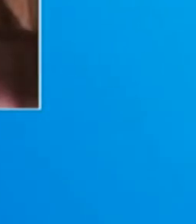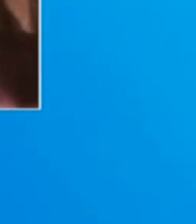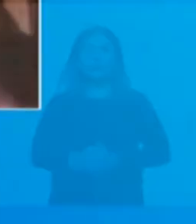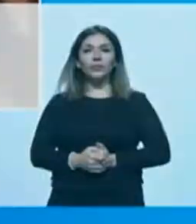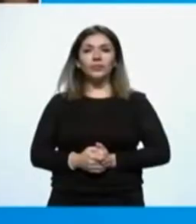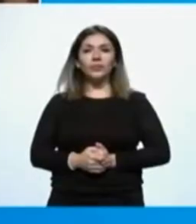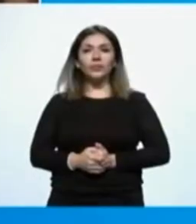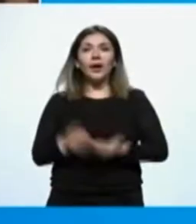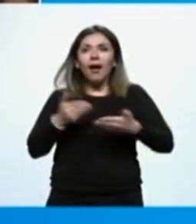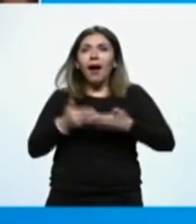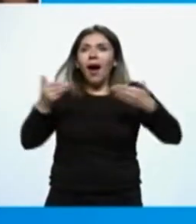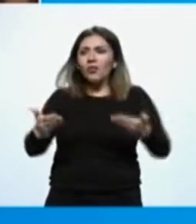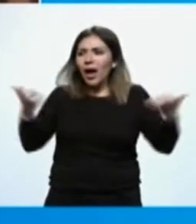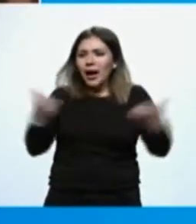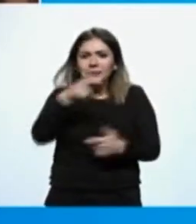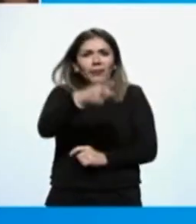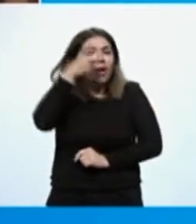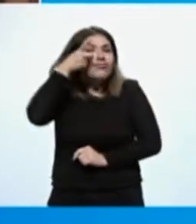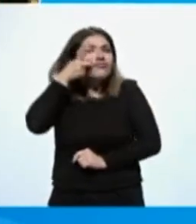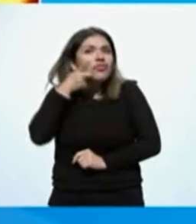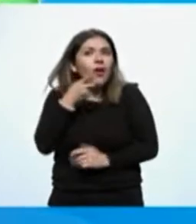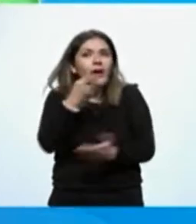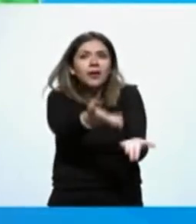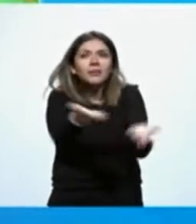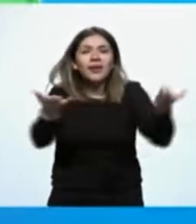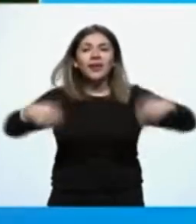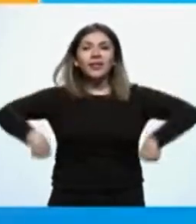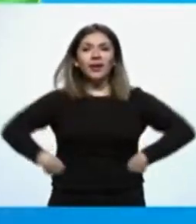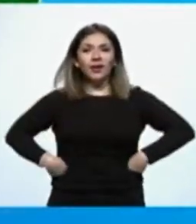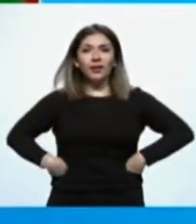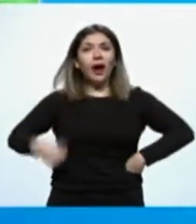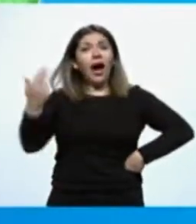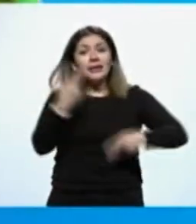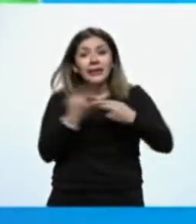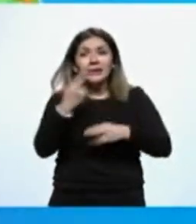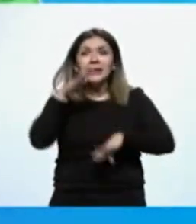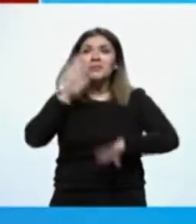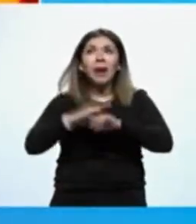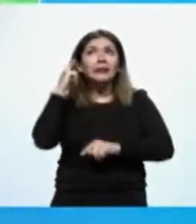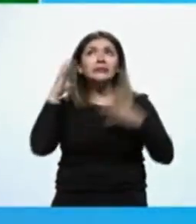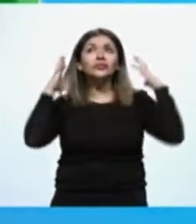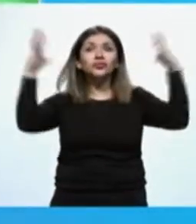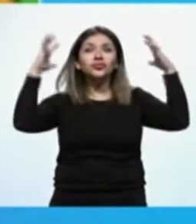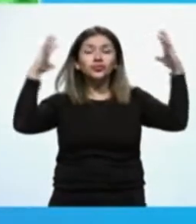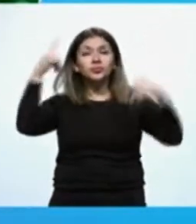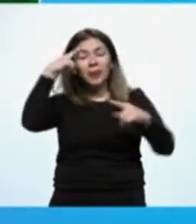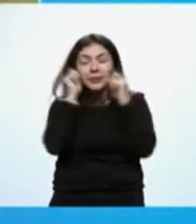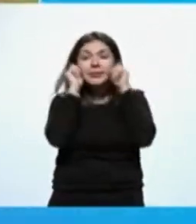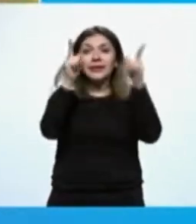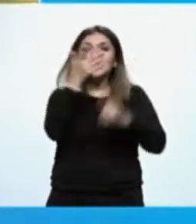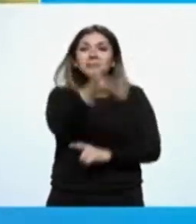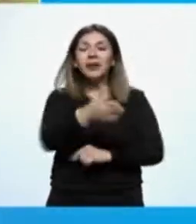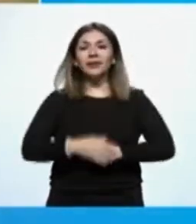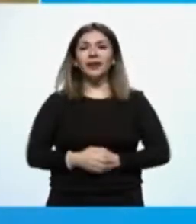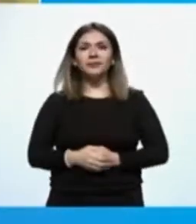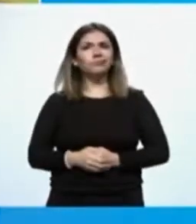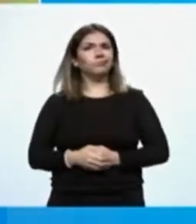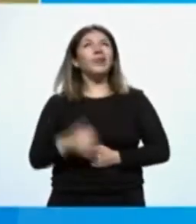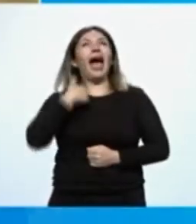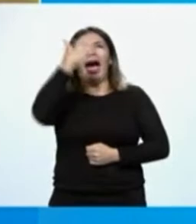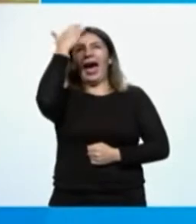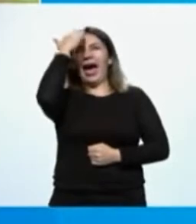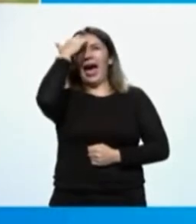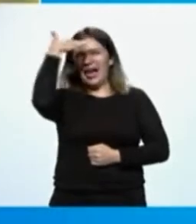Lucy, ¿y ahora qué hacer? Ya se quedó dormido. Ponle algo que lo despierte, aunque sea un poquito. Alan, conozco